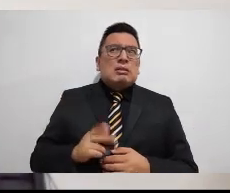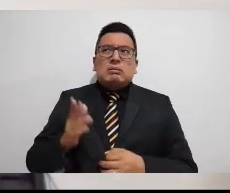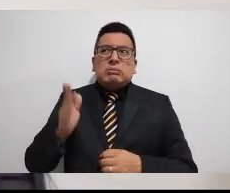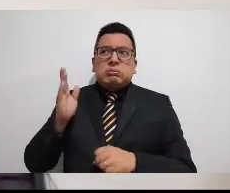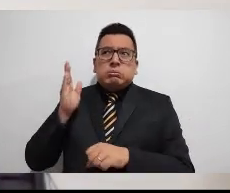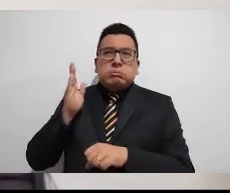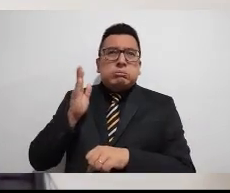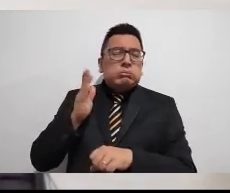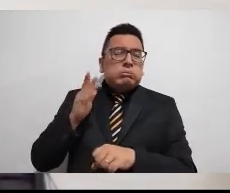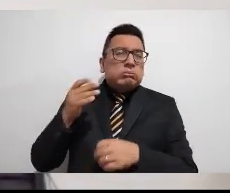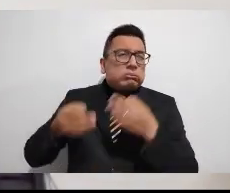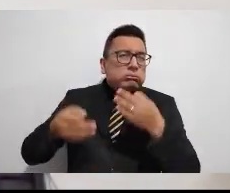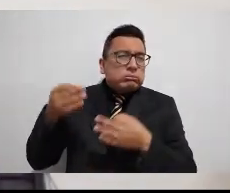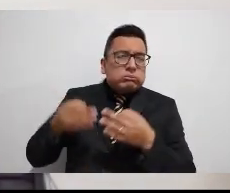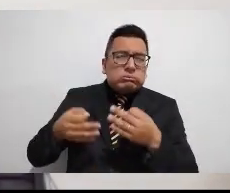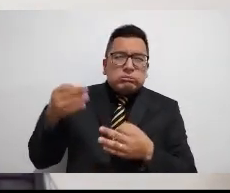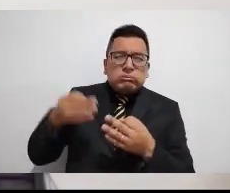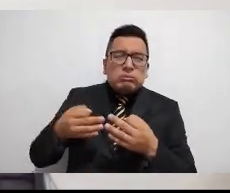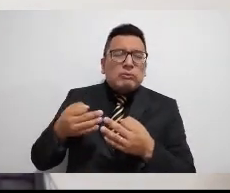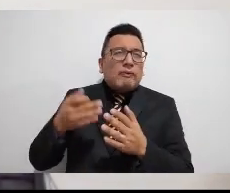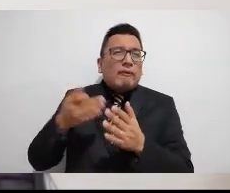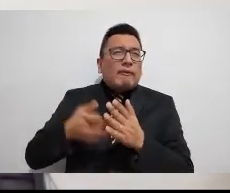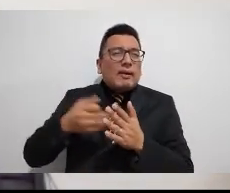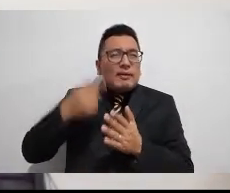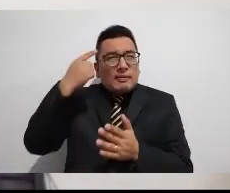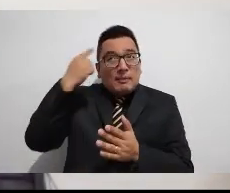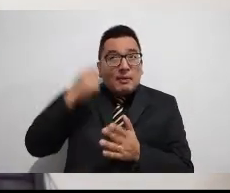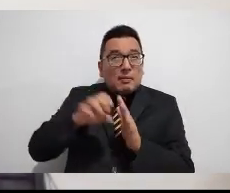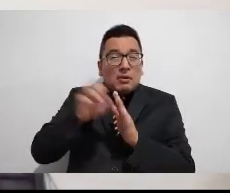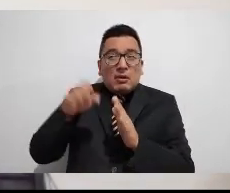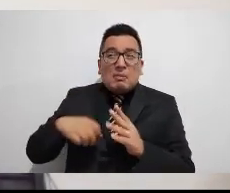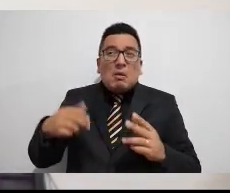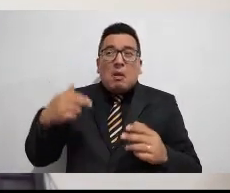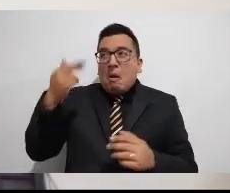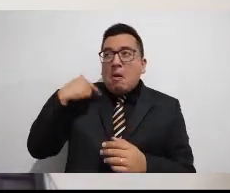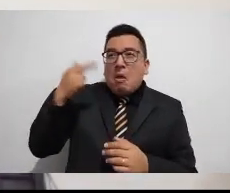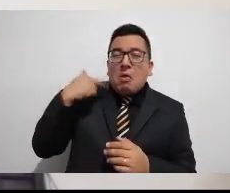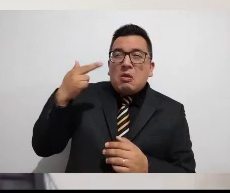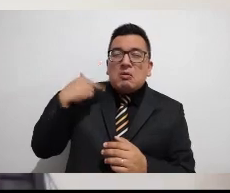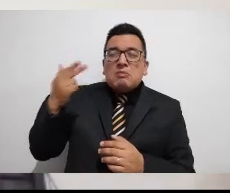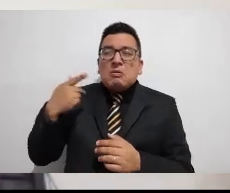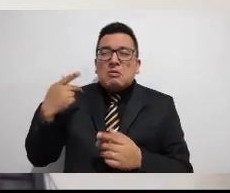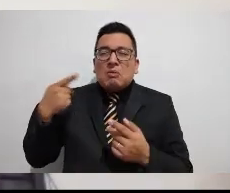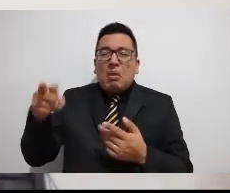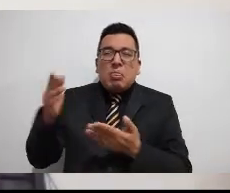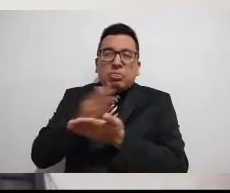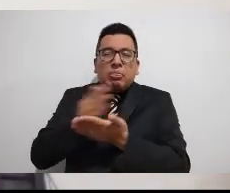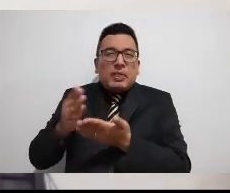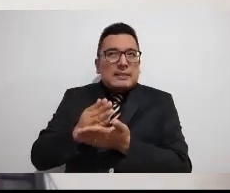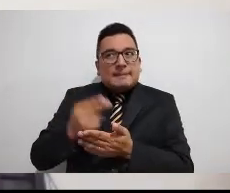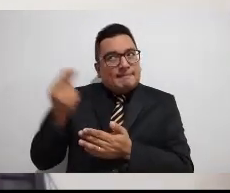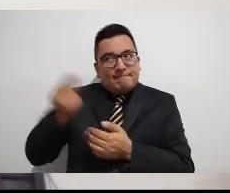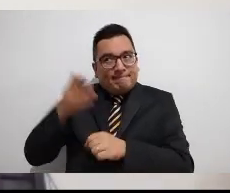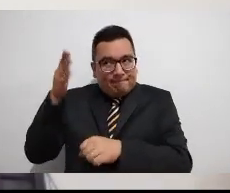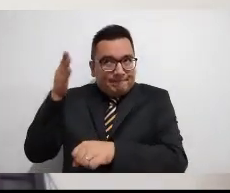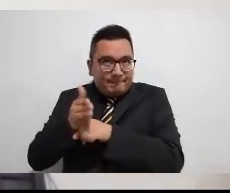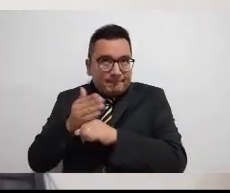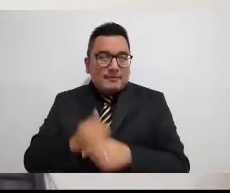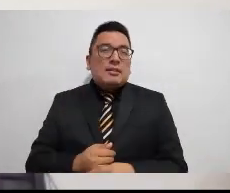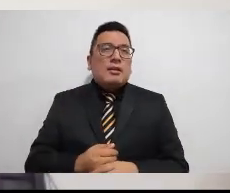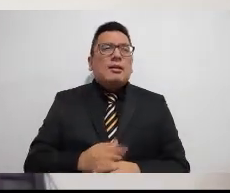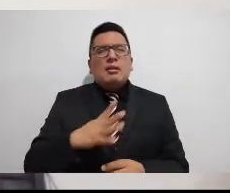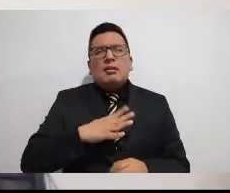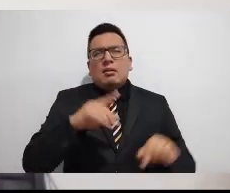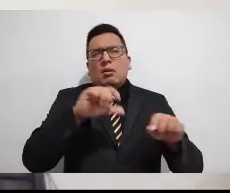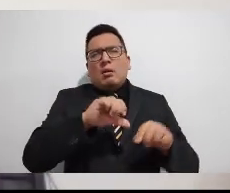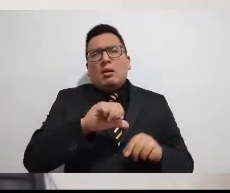discriminación. Países como Colombia y Brasil tienen mucho más avance en ese tema. Aunque no creo que todo tenga que judicializarse, sí creo que es